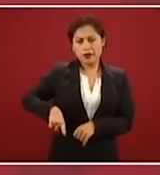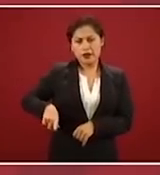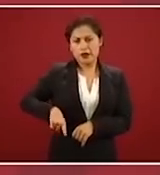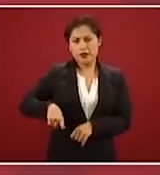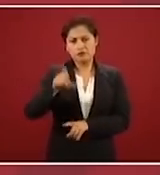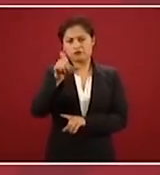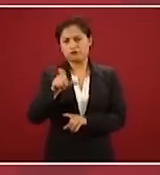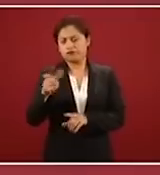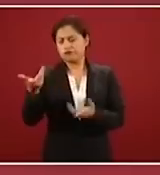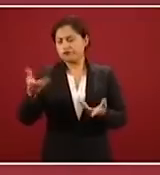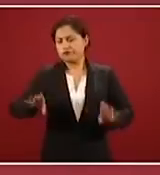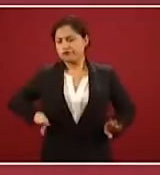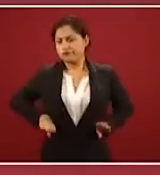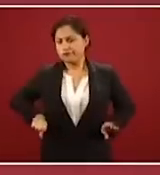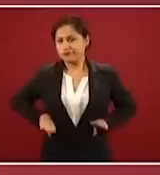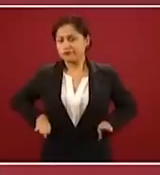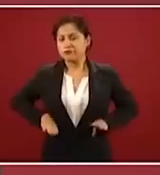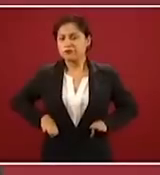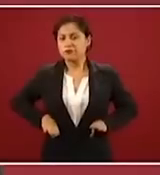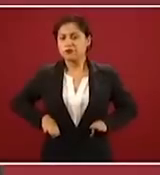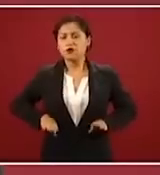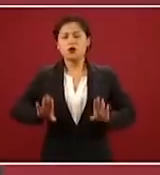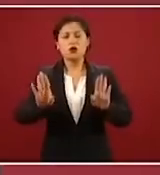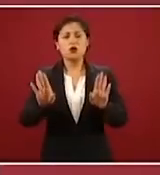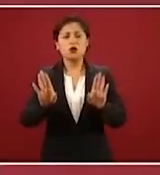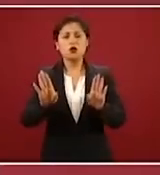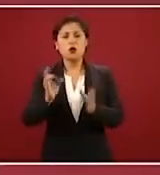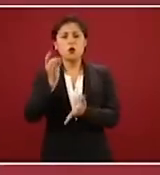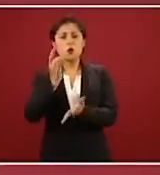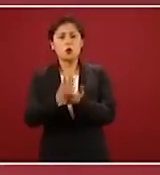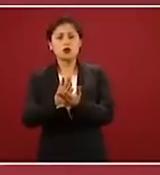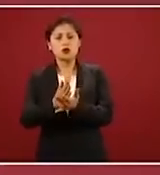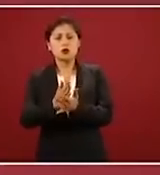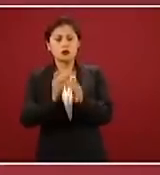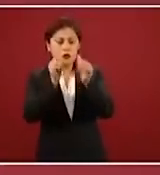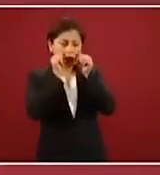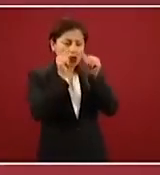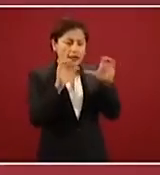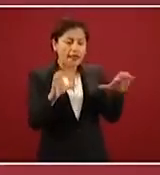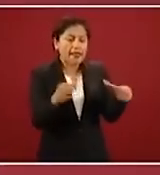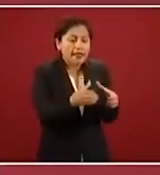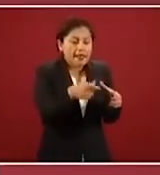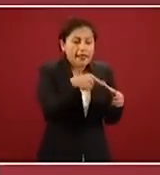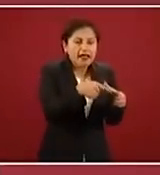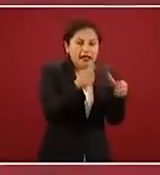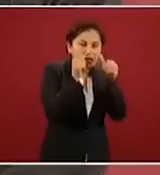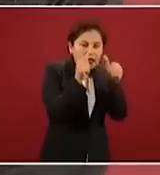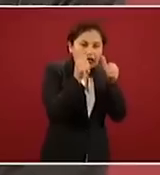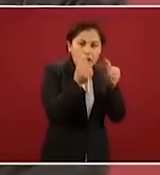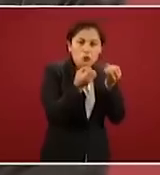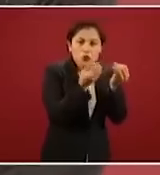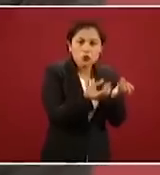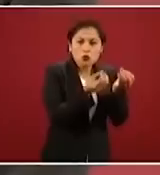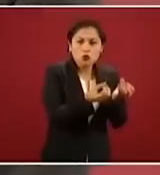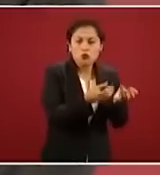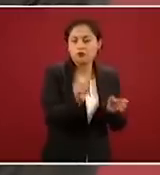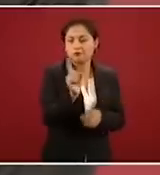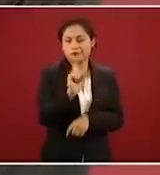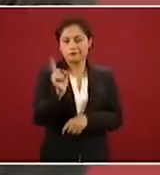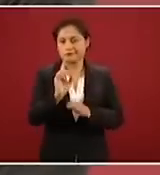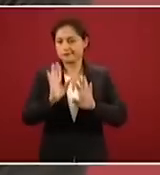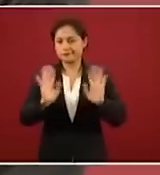servir solo a una minoría, es para representar a